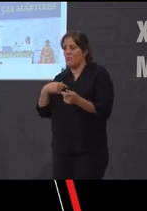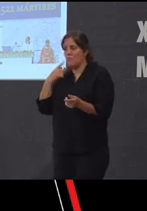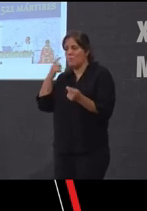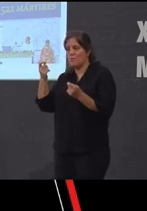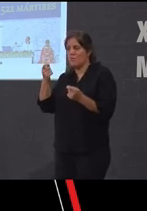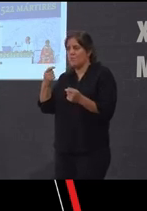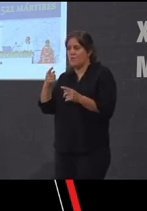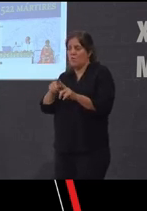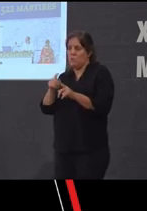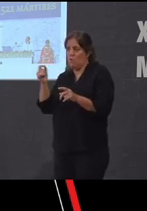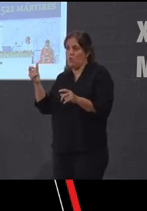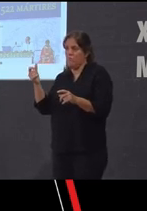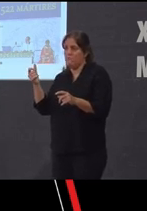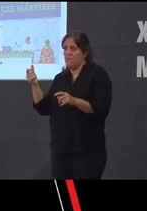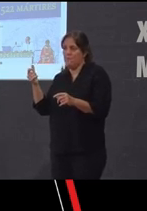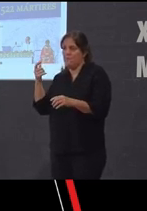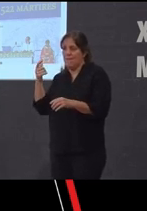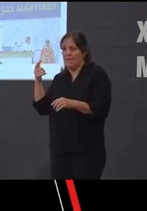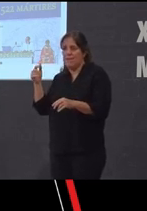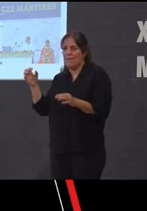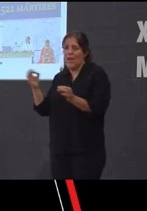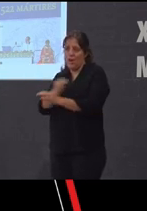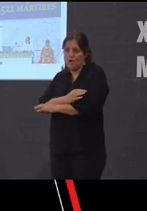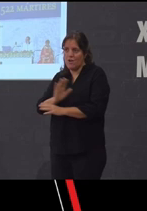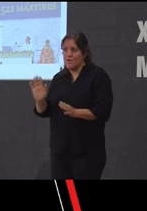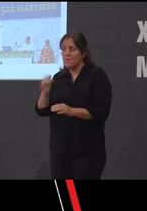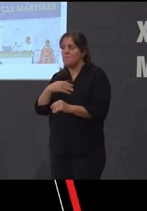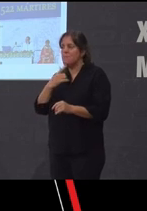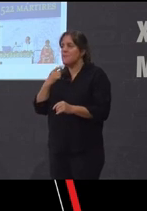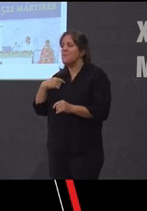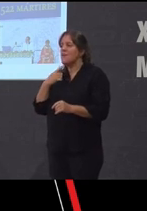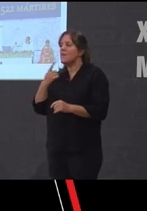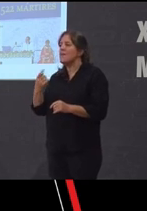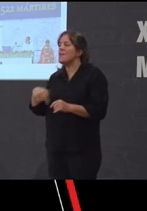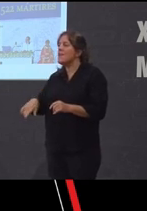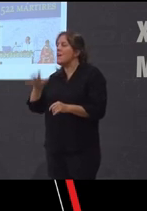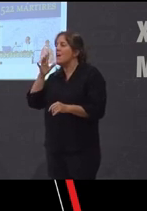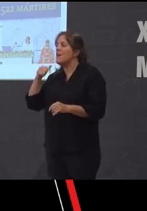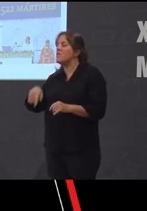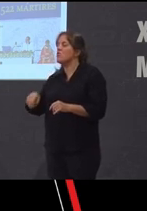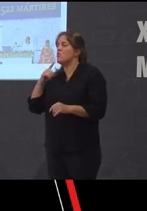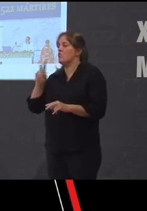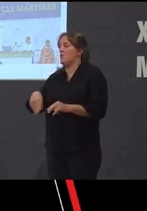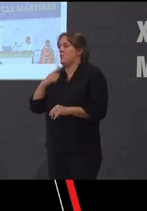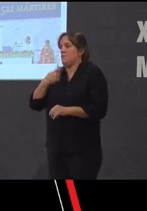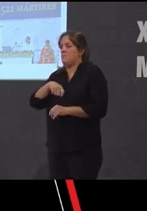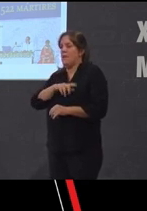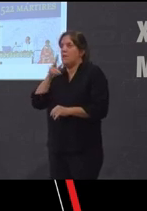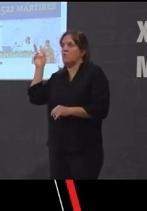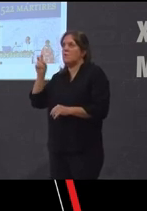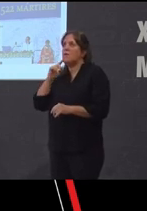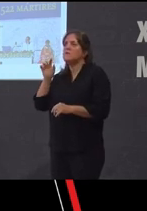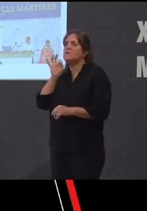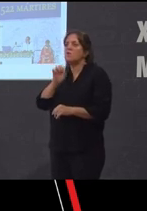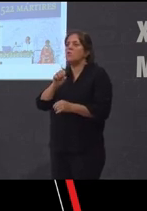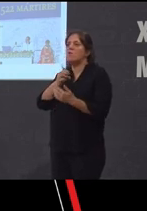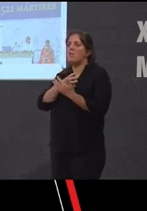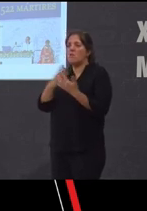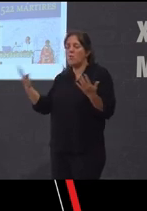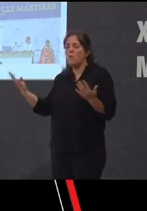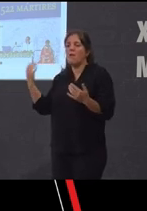unha tradición. A desconfianza na democracia no régimen parlamentario, iso non é de España, é unha tradición católica que vendo o século XIX, que